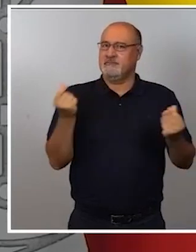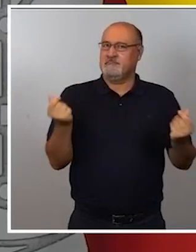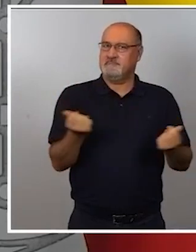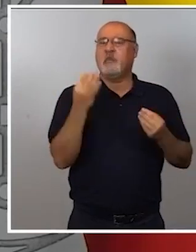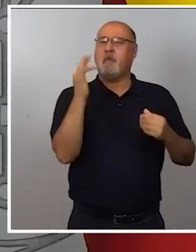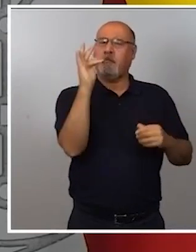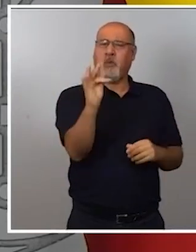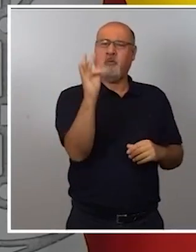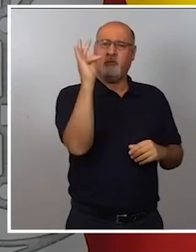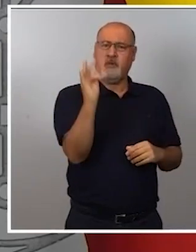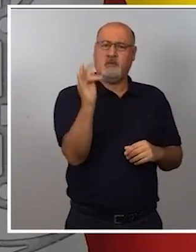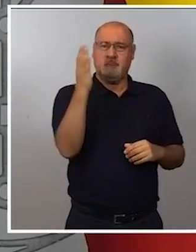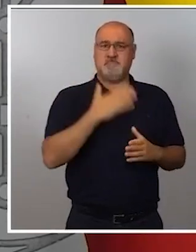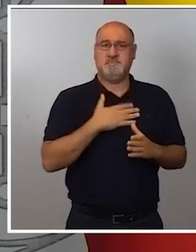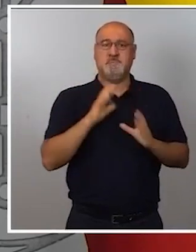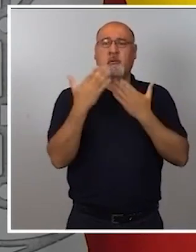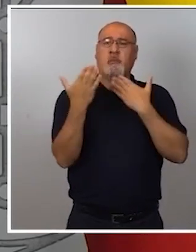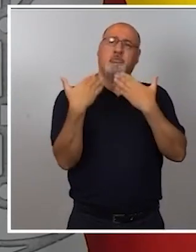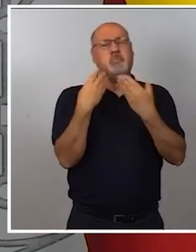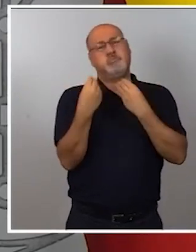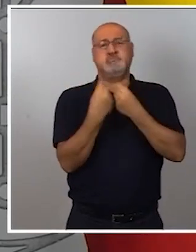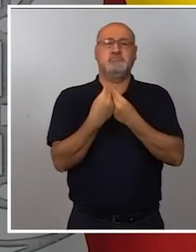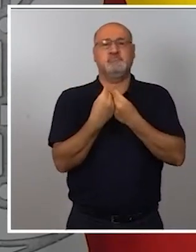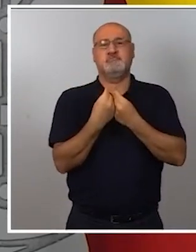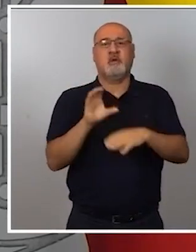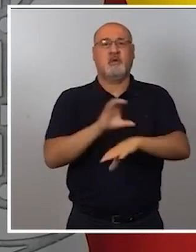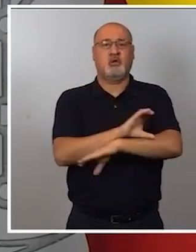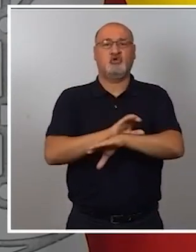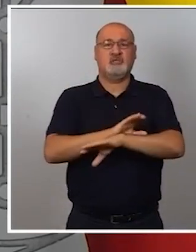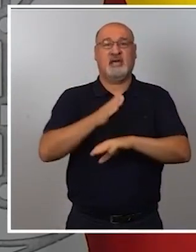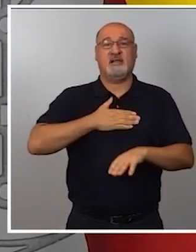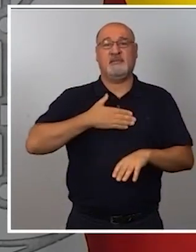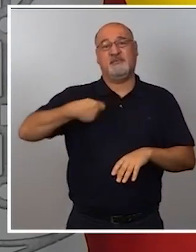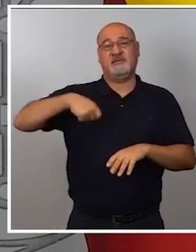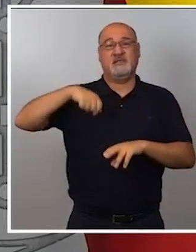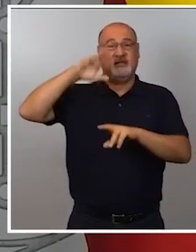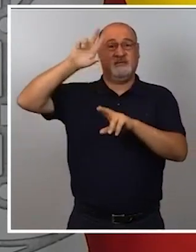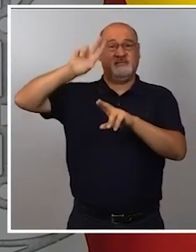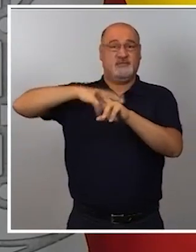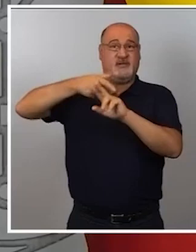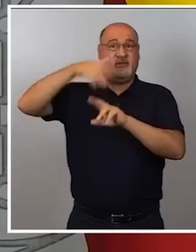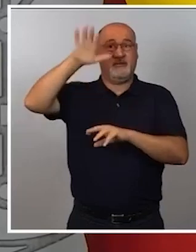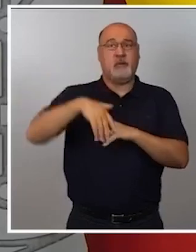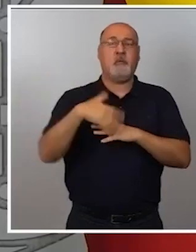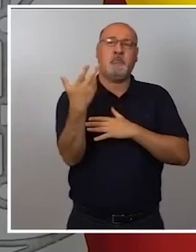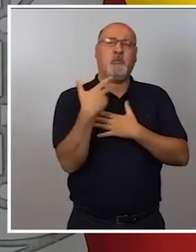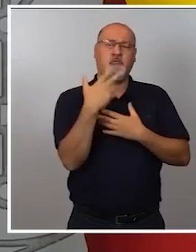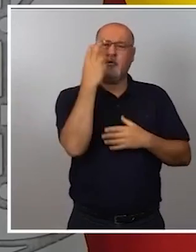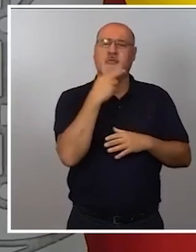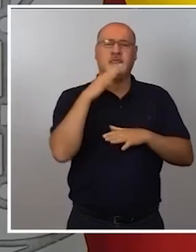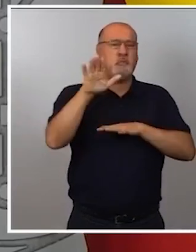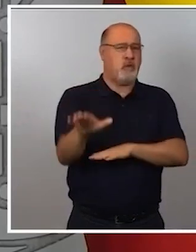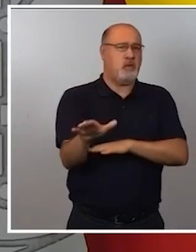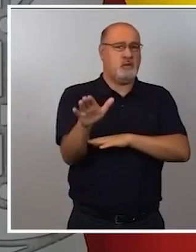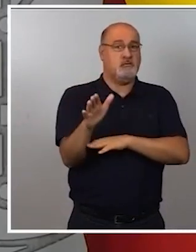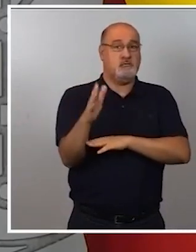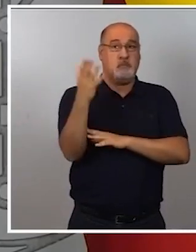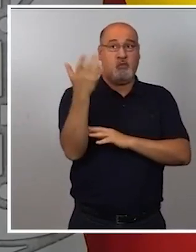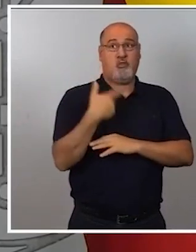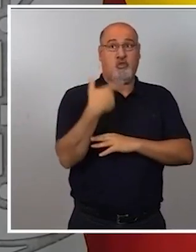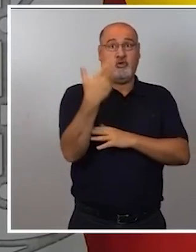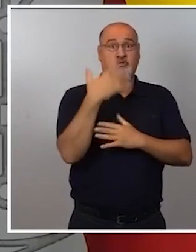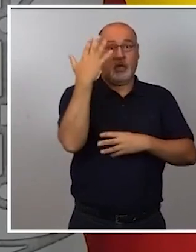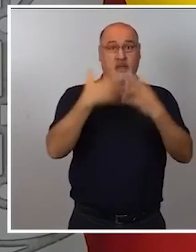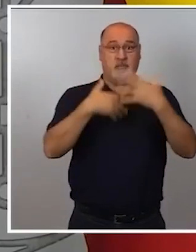que tuvimos unha conversación cordial, de compromiso leal, de que ambas administraciones tenemos que recuperar un tempo